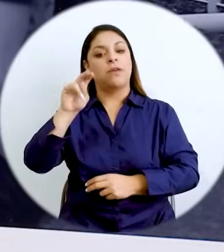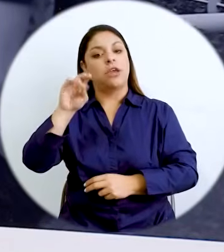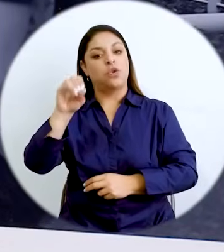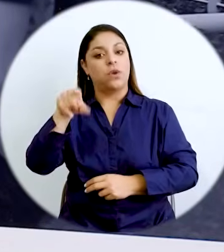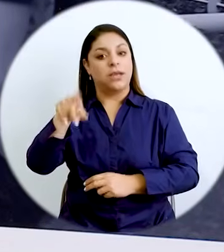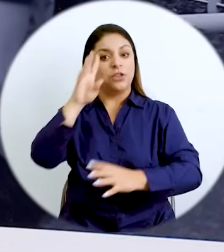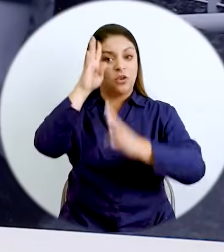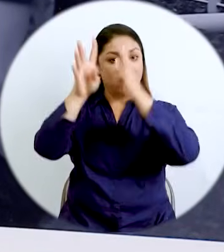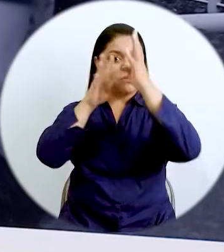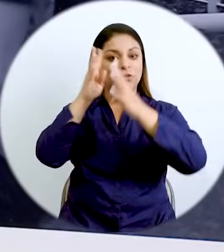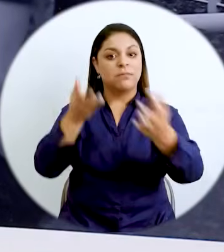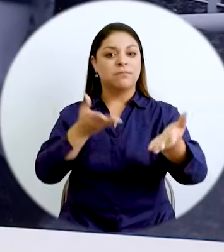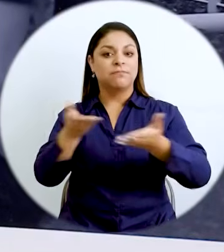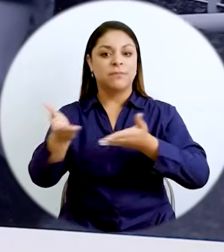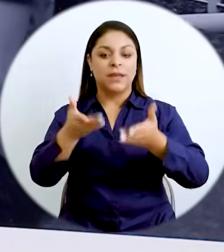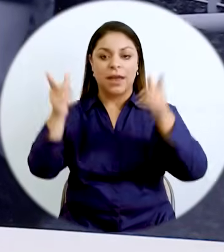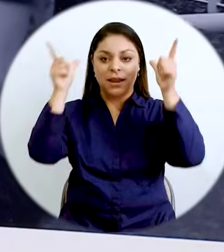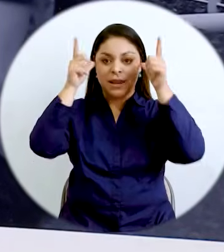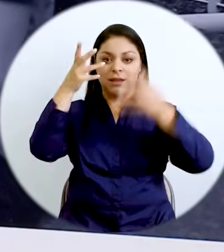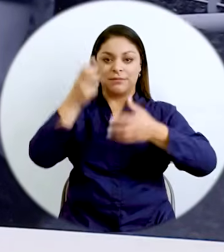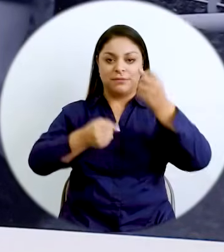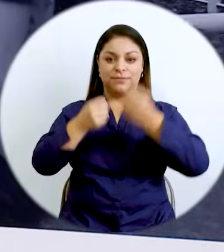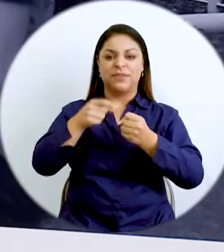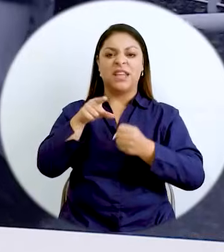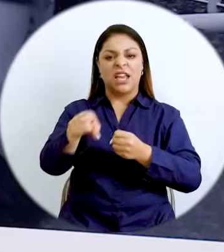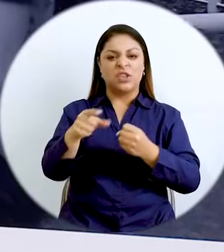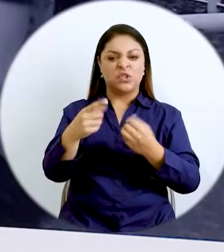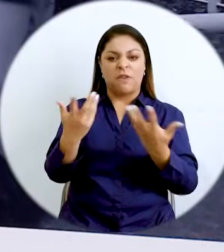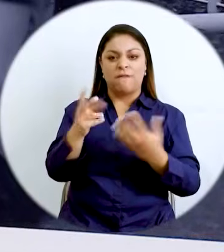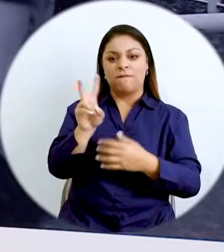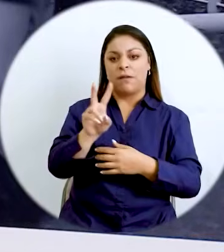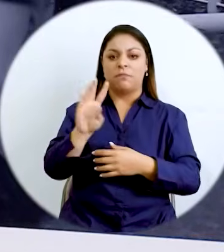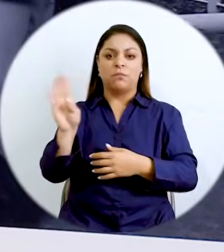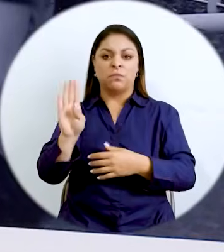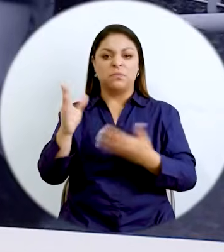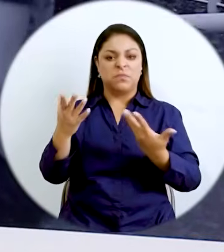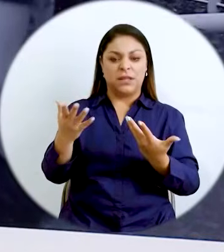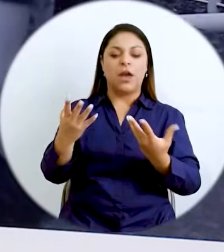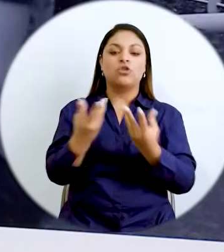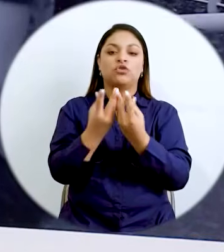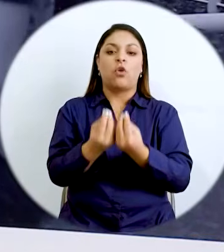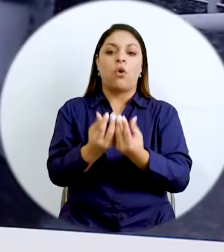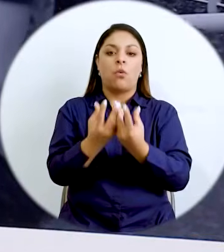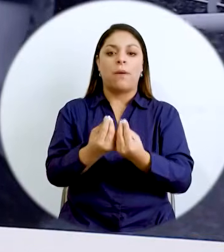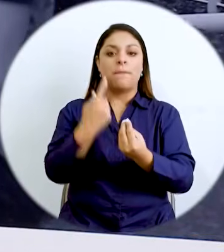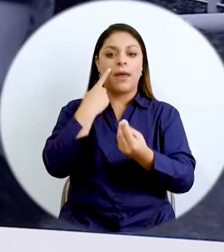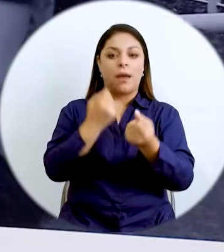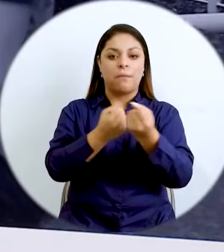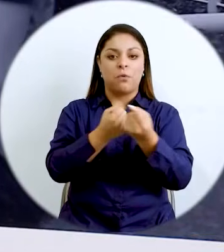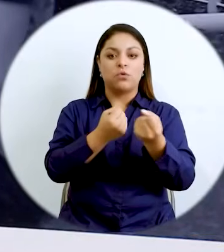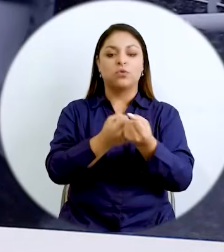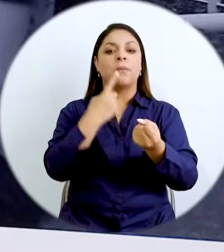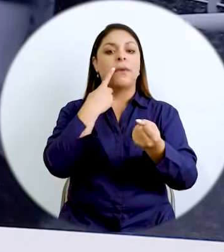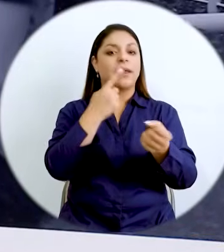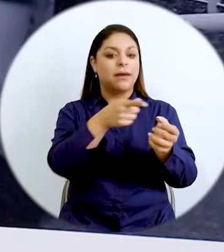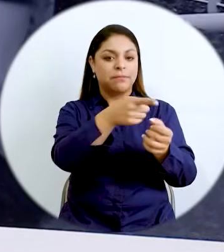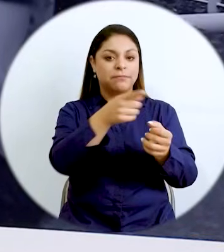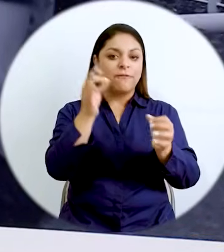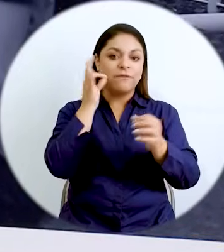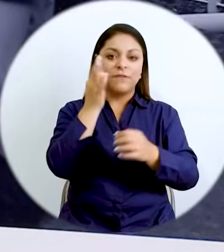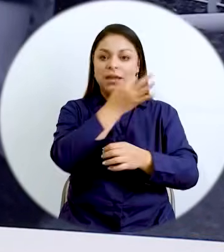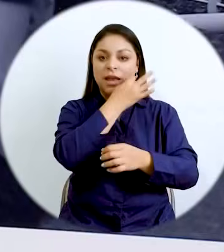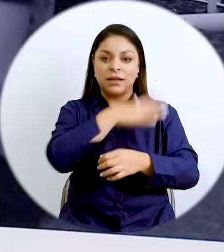de la ganadería lechera. ¿Qué es el VAMP bovino? Es un software de apoyo para la toma de decisiones en fincas ganaderas y